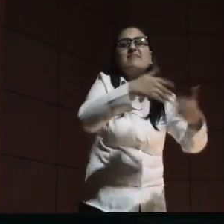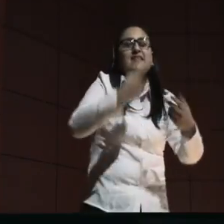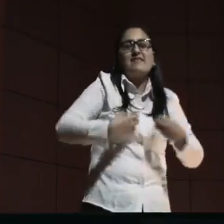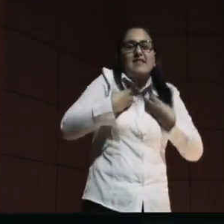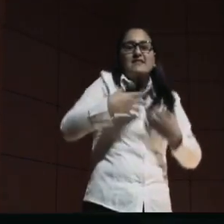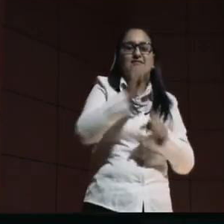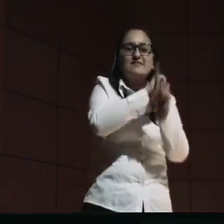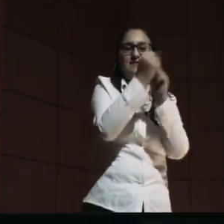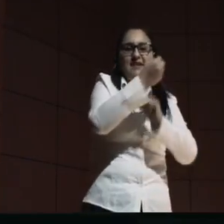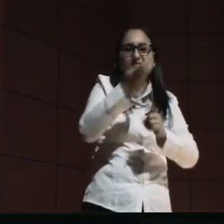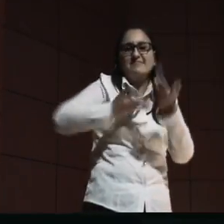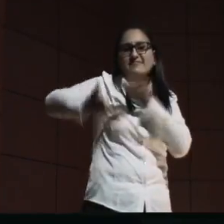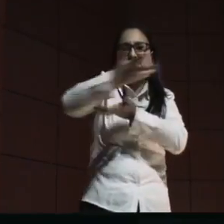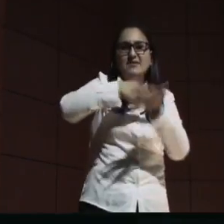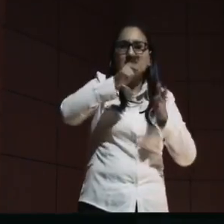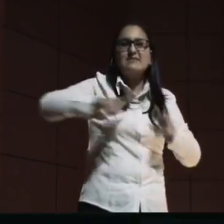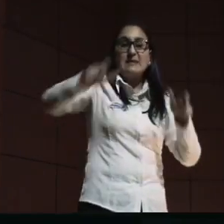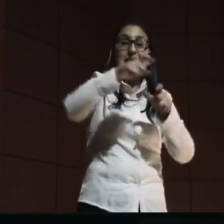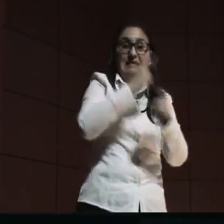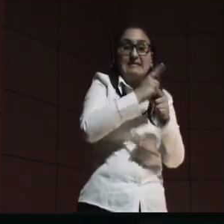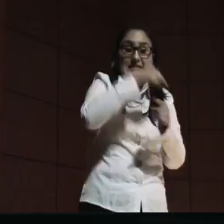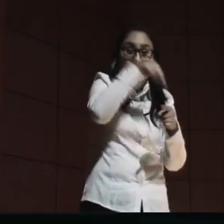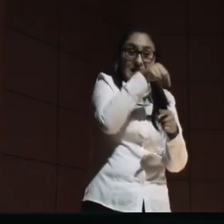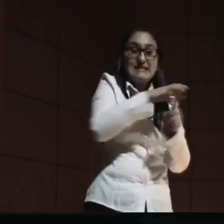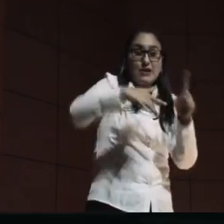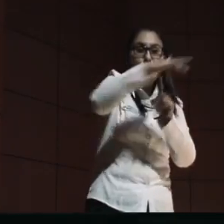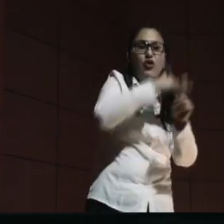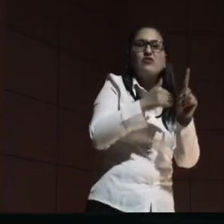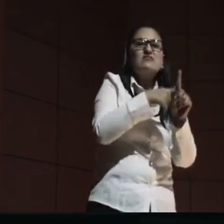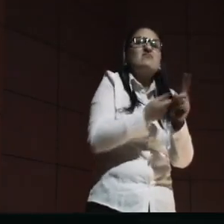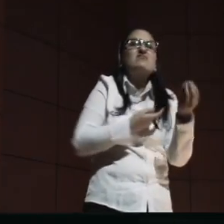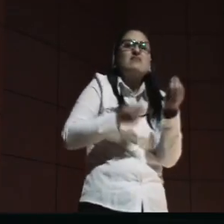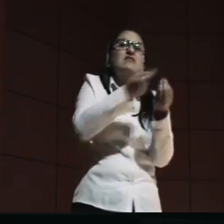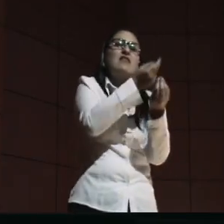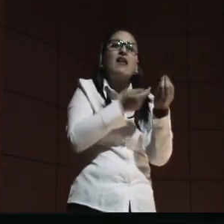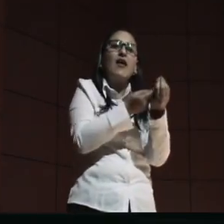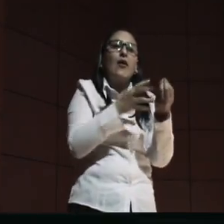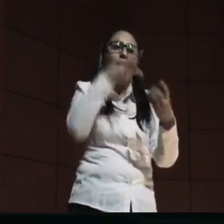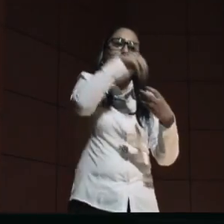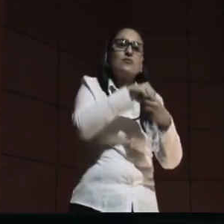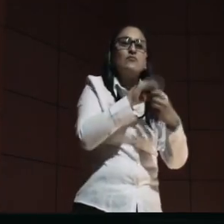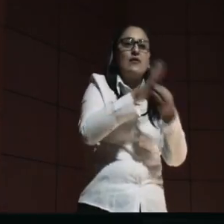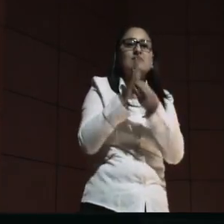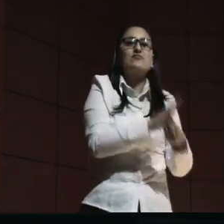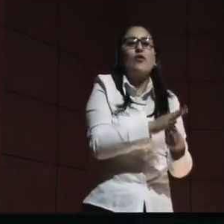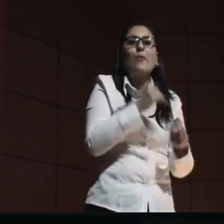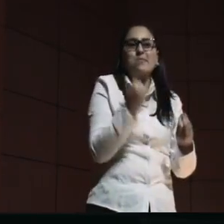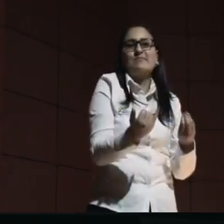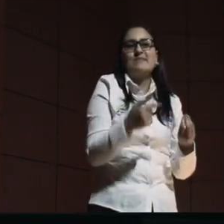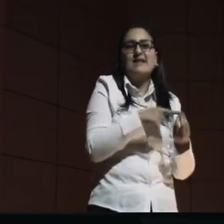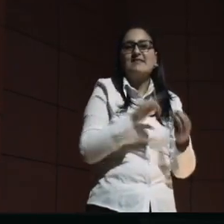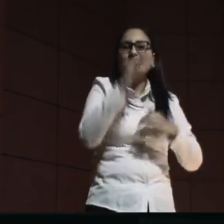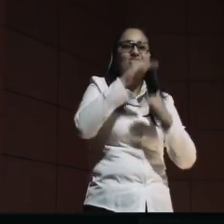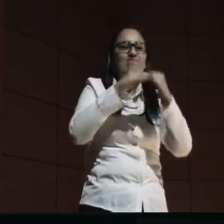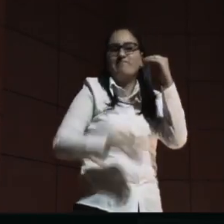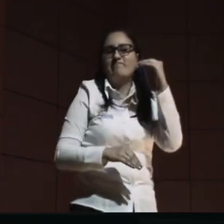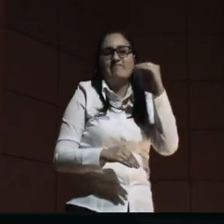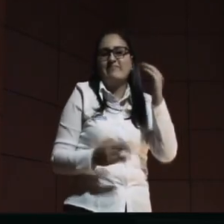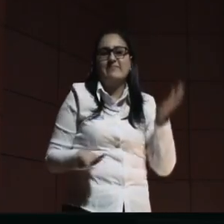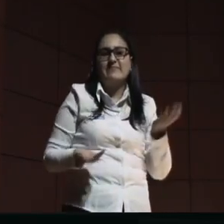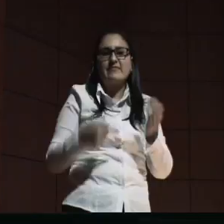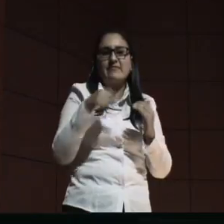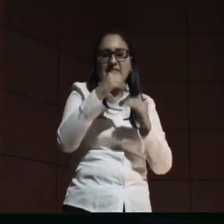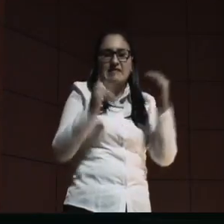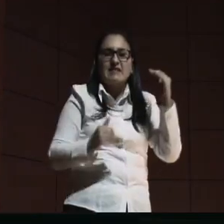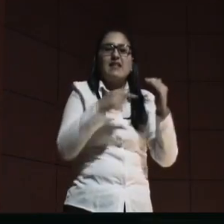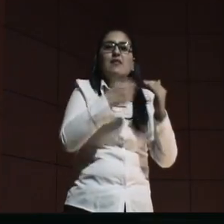todas las personas. Justamente estos entornos han sido diseñados con una connotación de exclusión y desigualdad.